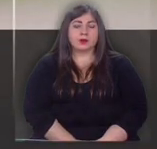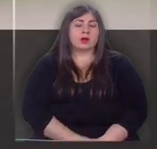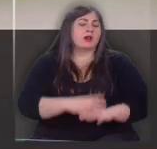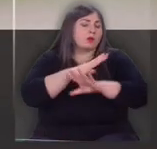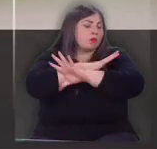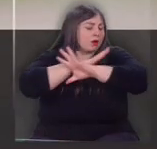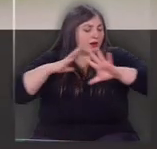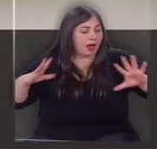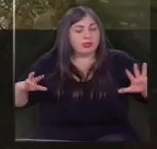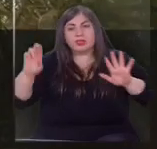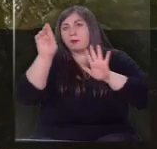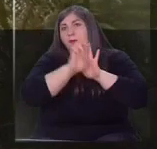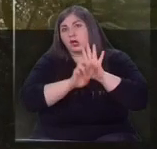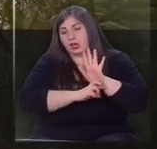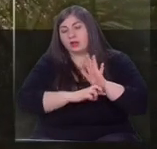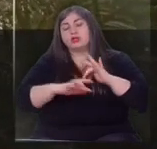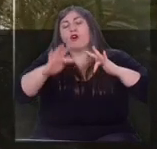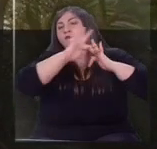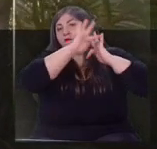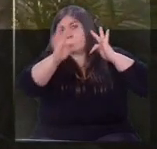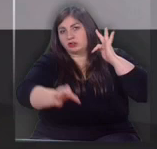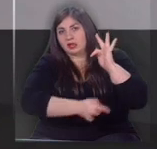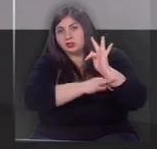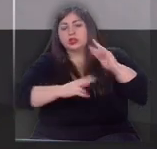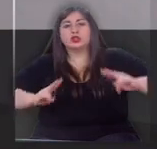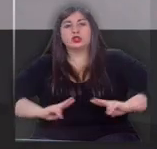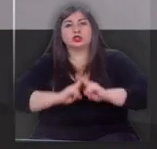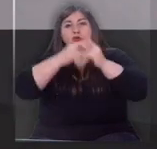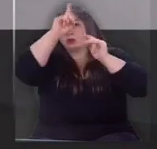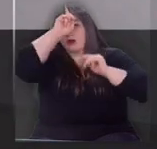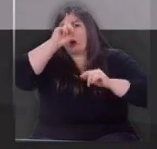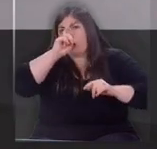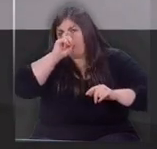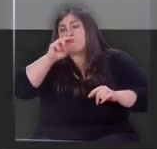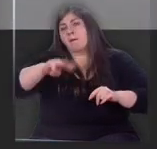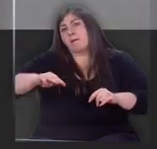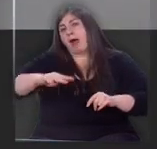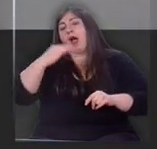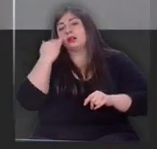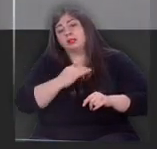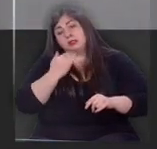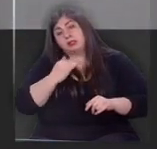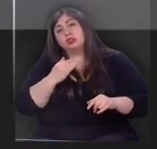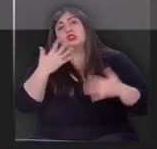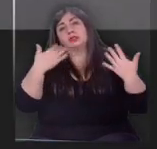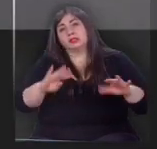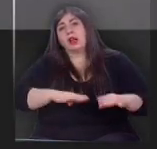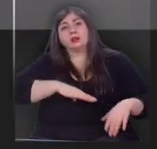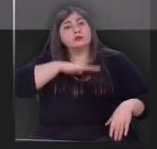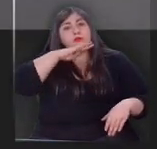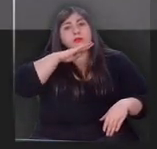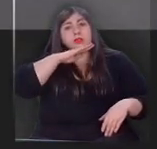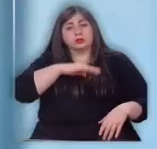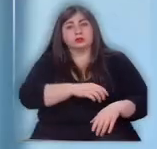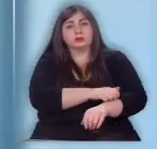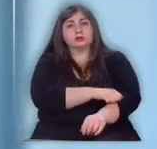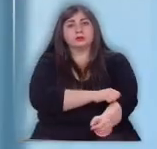Uno de los grandes proyectos de la fundación fue construir el hospital para madres y niños, que está completo.